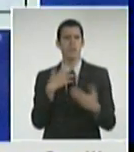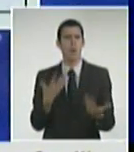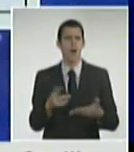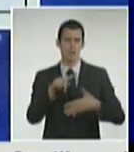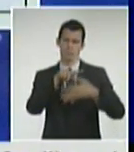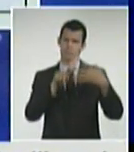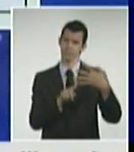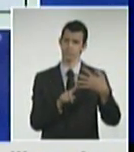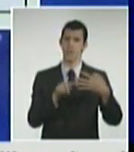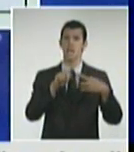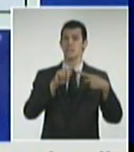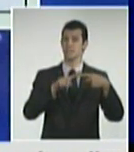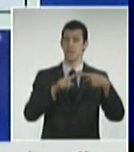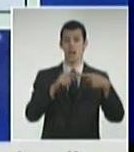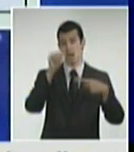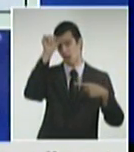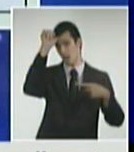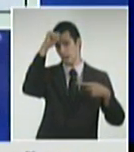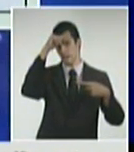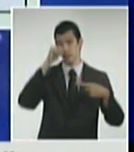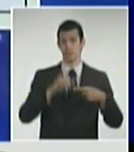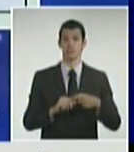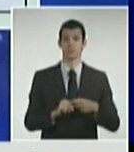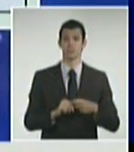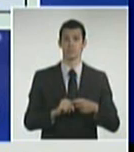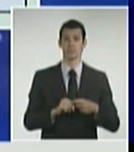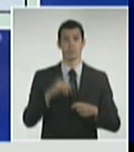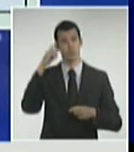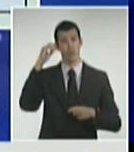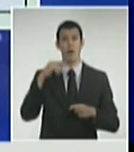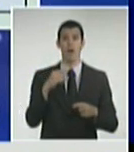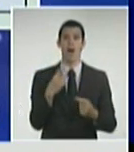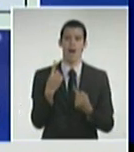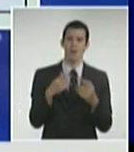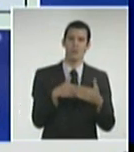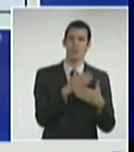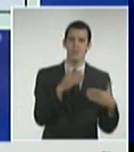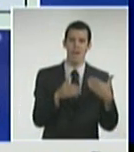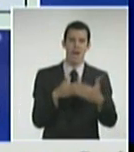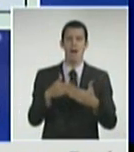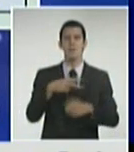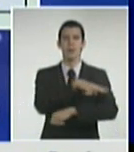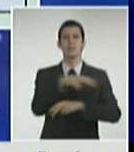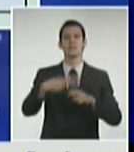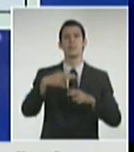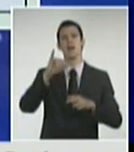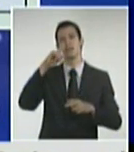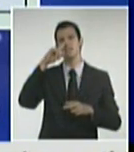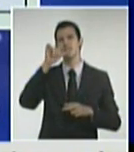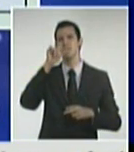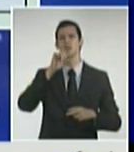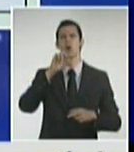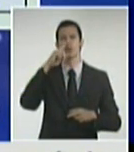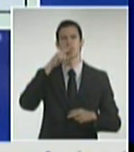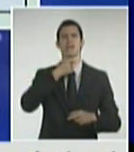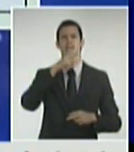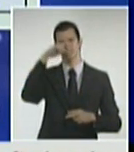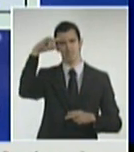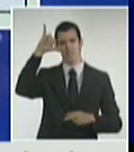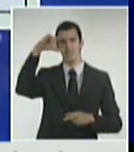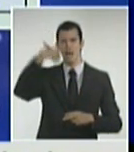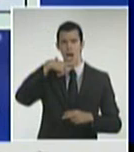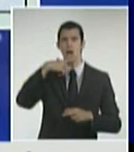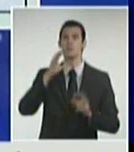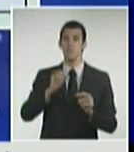que Indonesia estuvo durante varios días, pues la India nuevamente con más de casi 62.000 pacientes en un